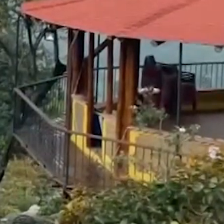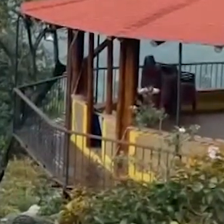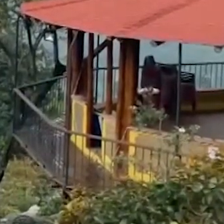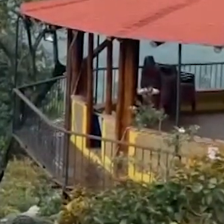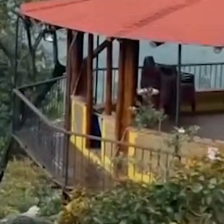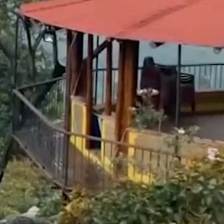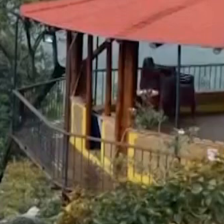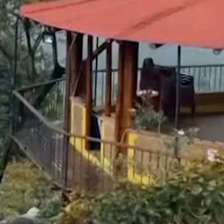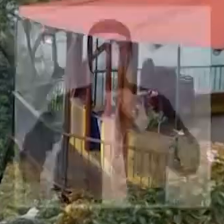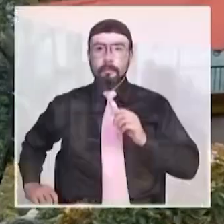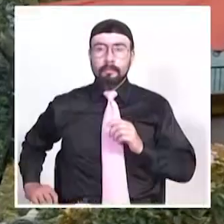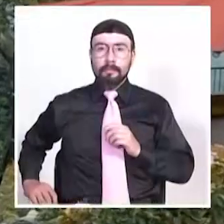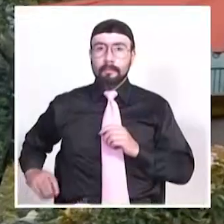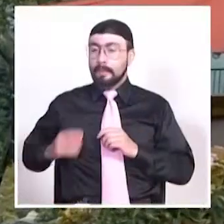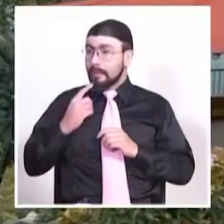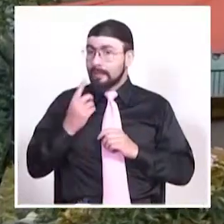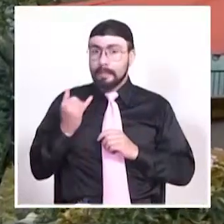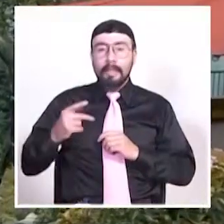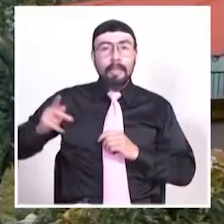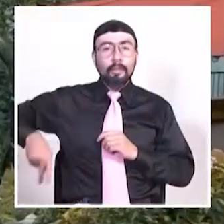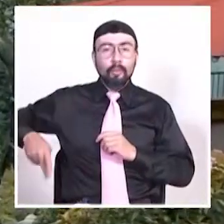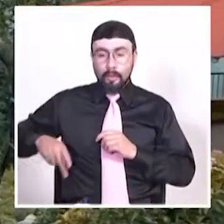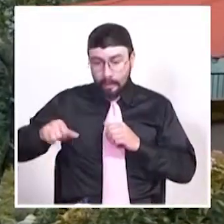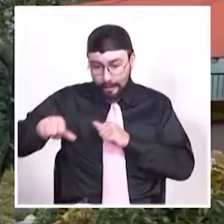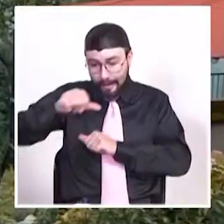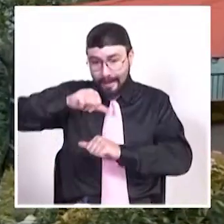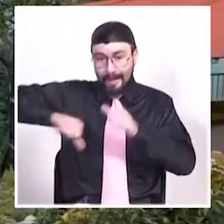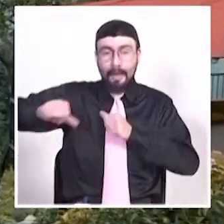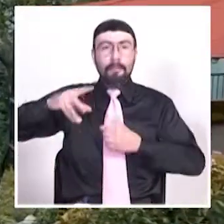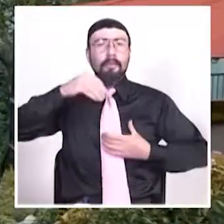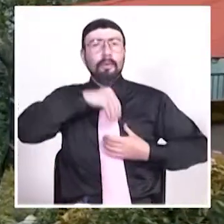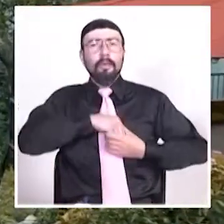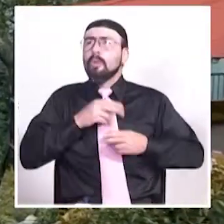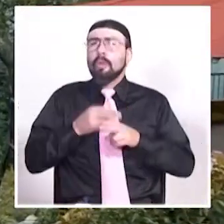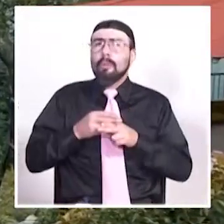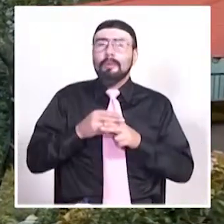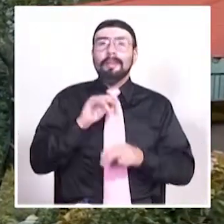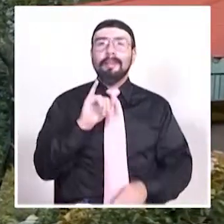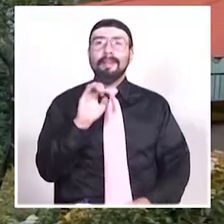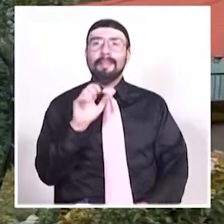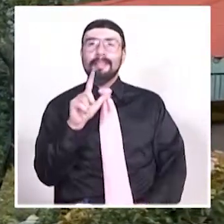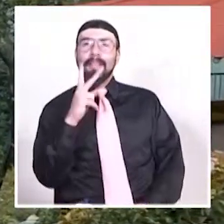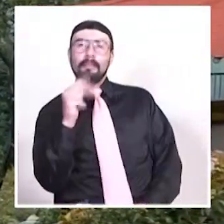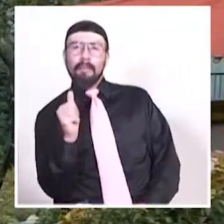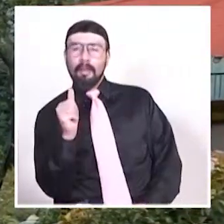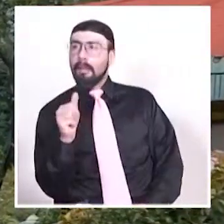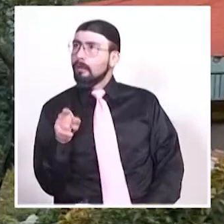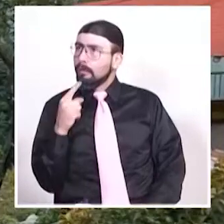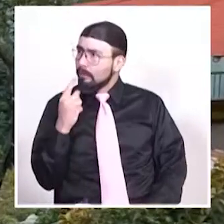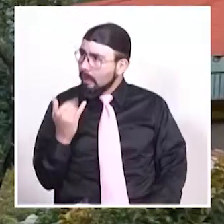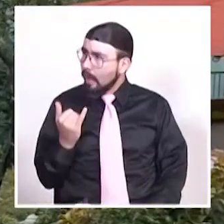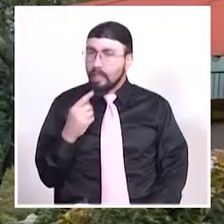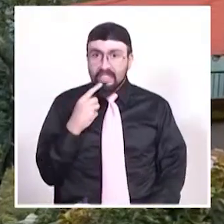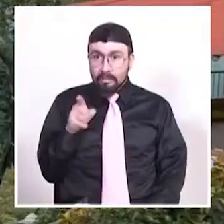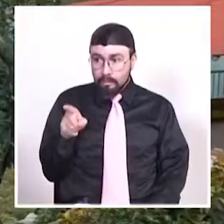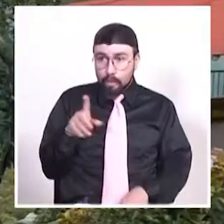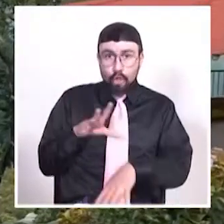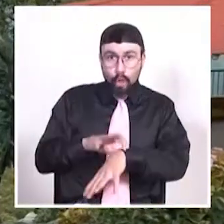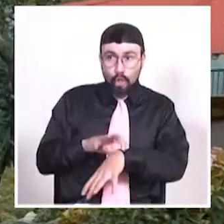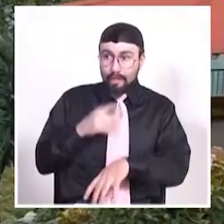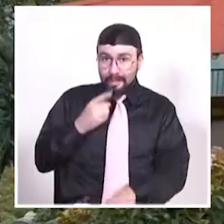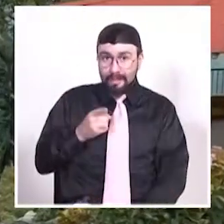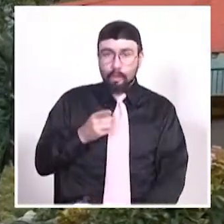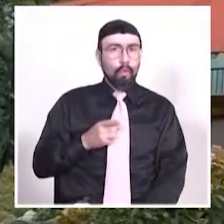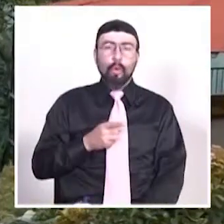dice Escuela de Transformación Interior, Yelva. Y entonces ya no le dicen doctor,